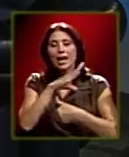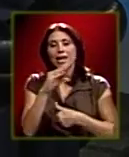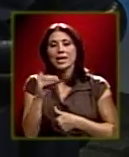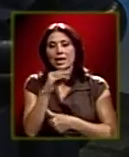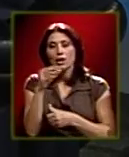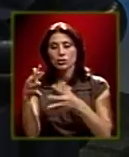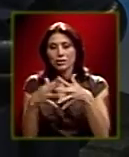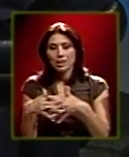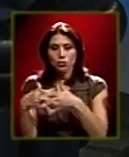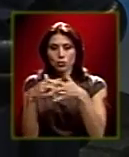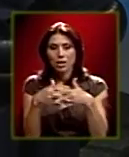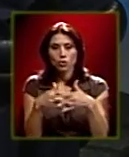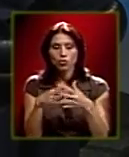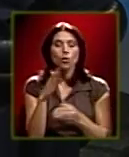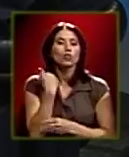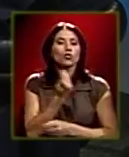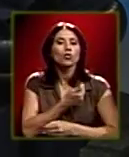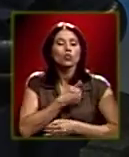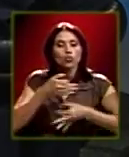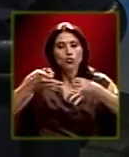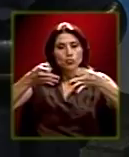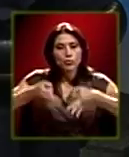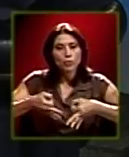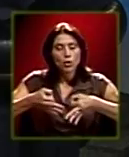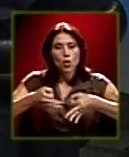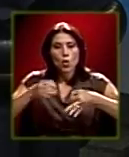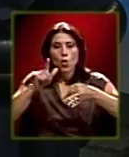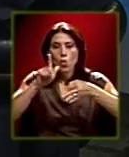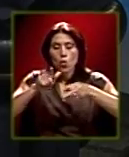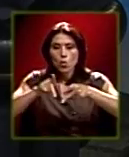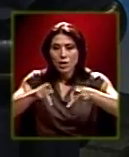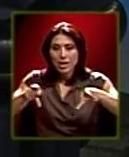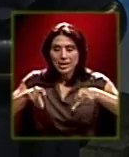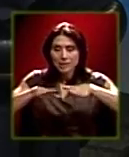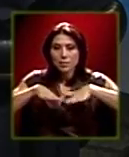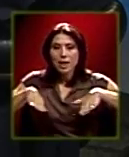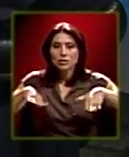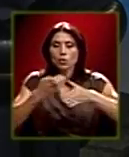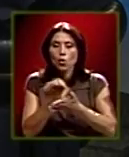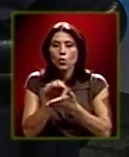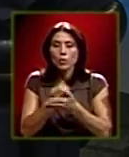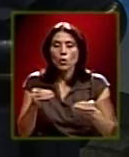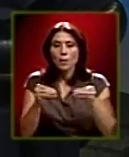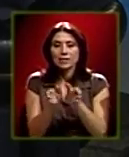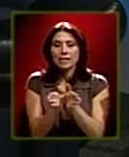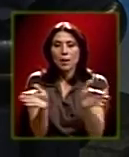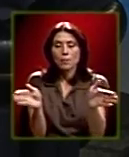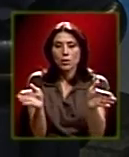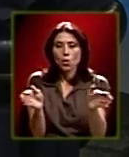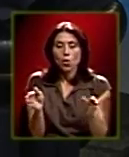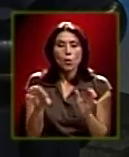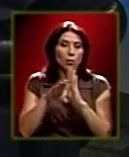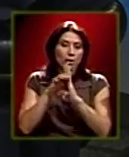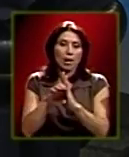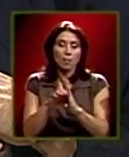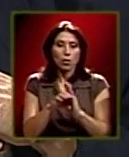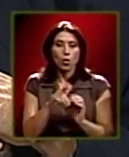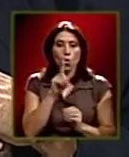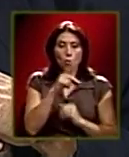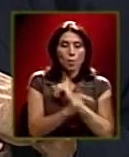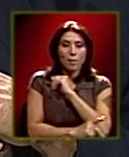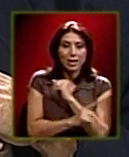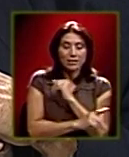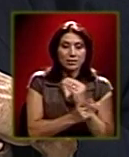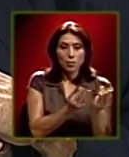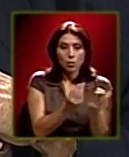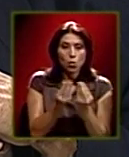en los cuales definimos un espacio económico mucho más amplio, en el cual productos de un país pueden ir a otro